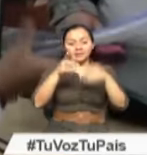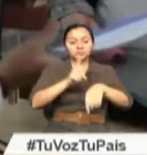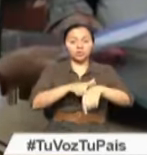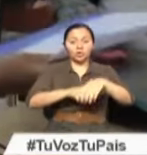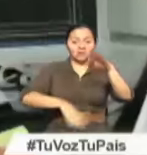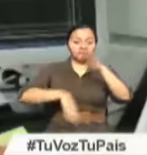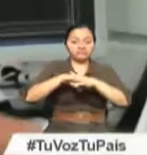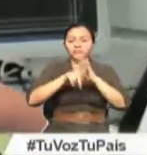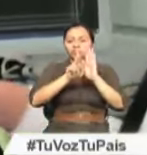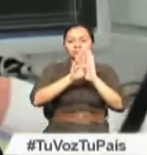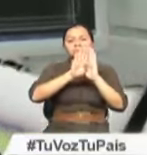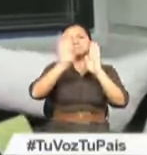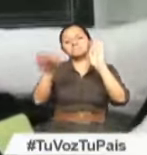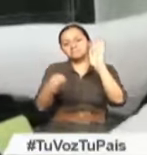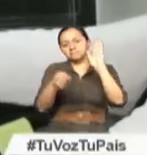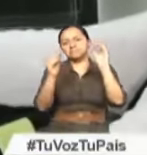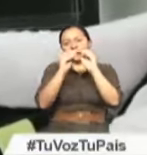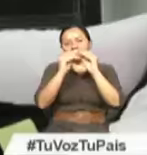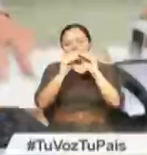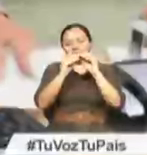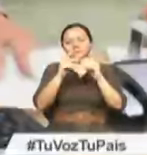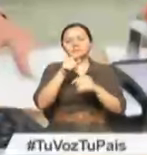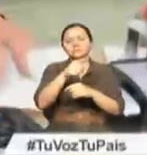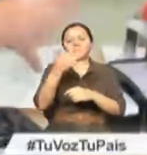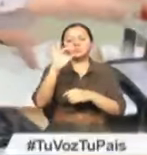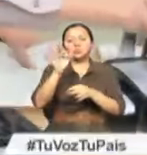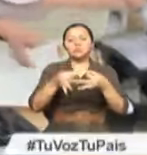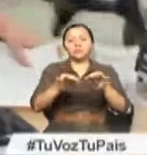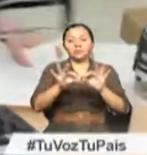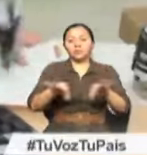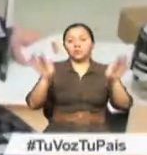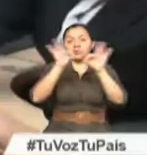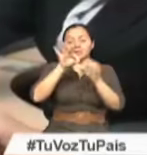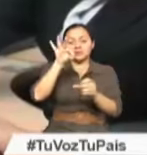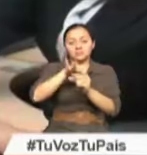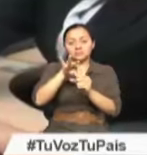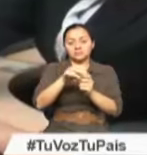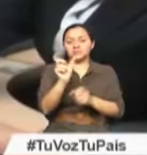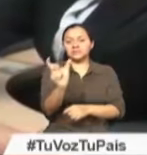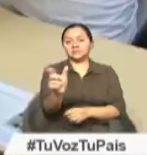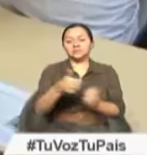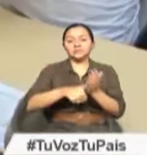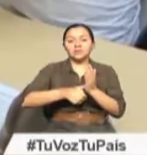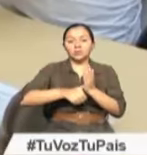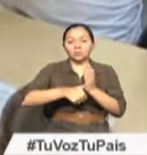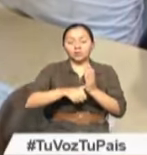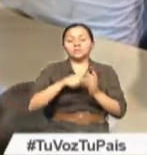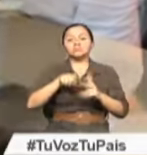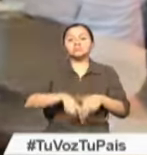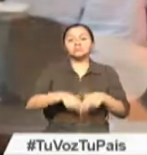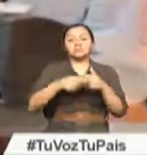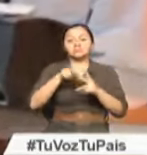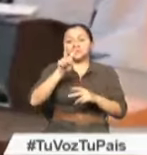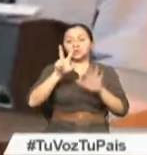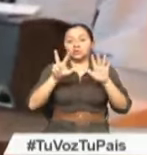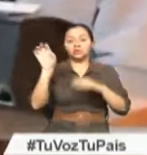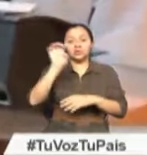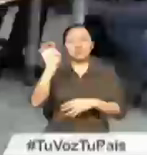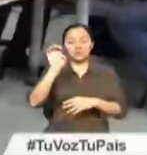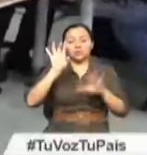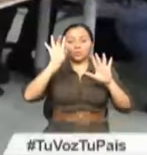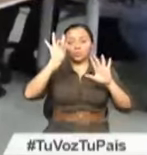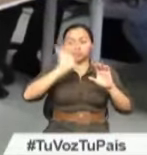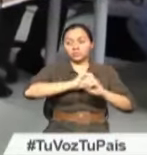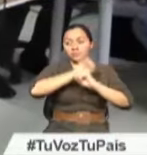el éxito del proceso electoral previsto para el 19 de febrero. La atención en horario especial inició el sábado 28 de enero desde las